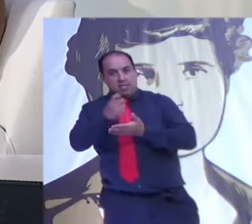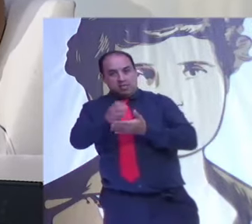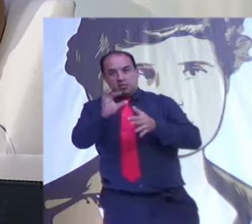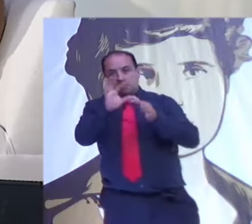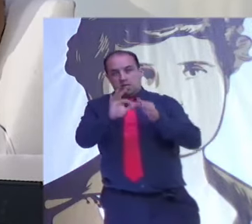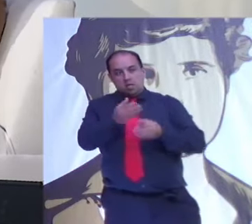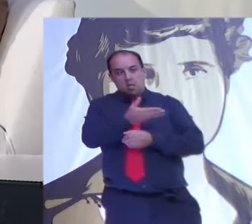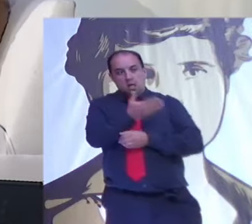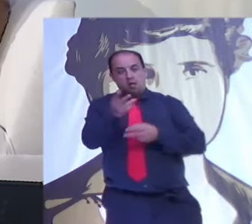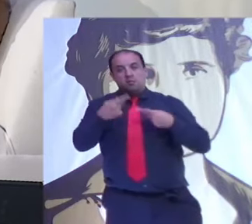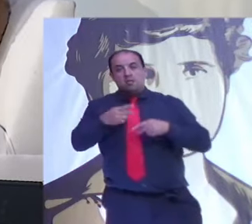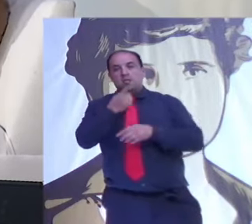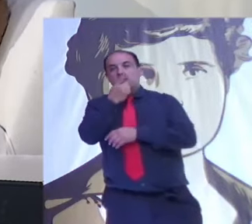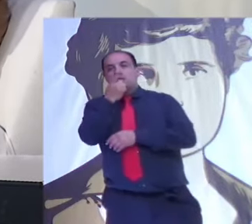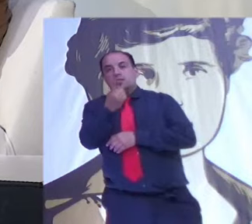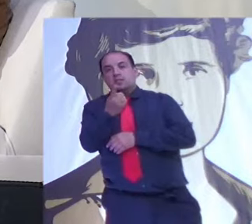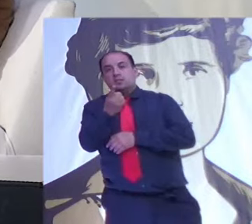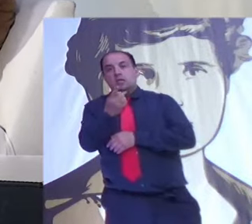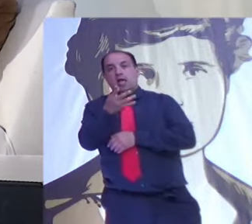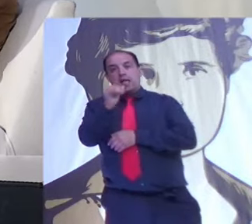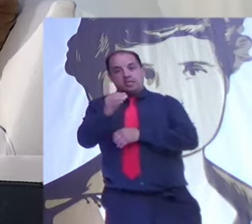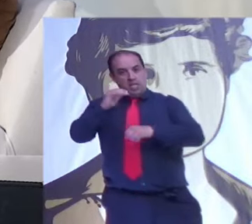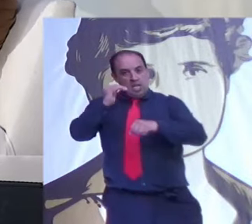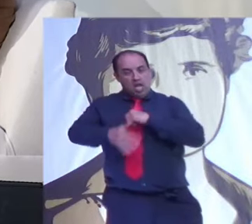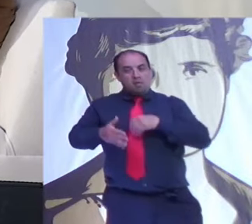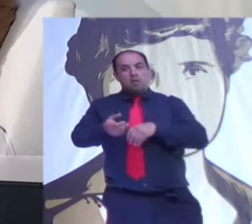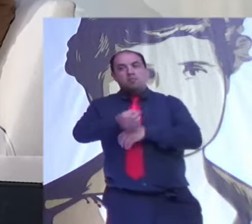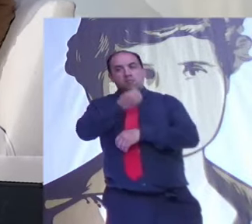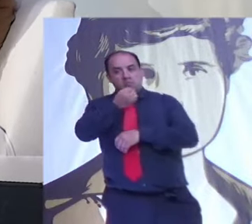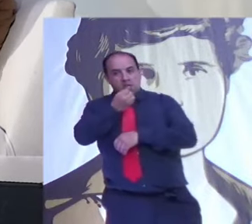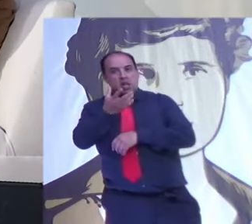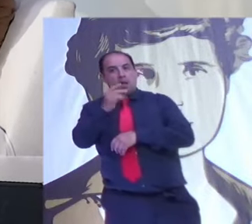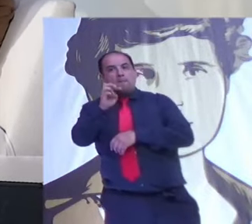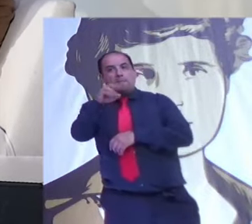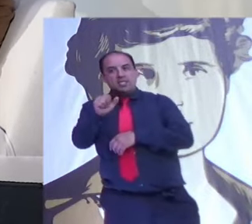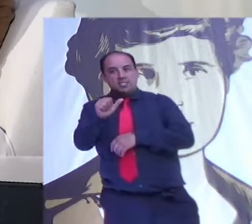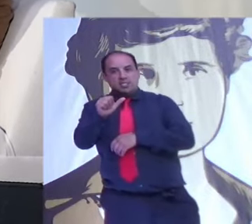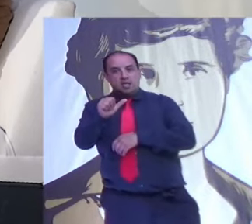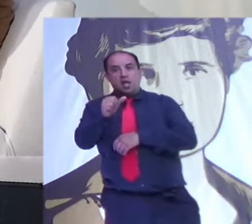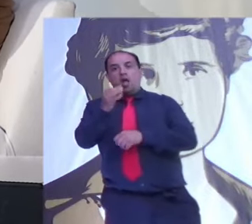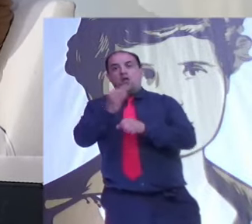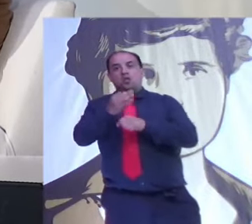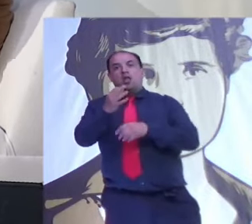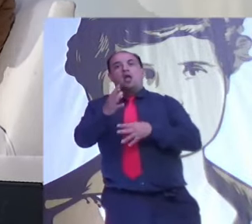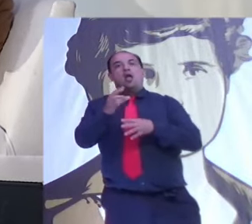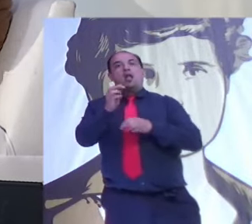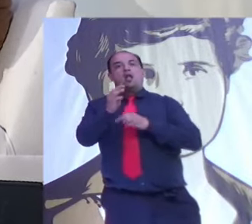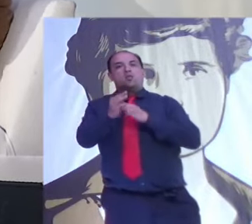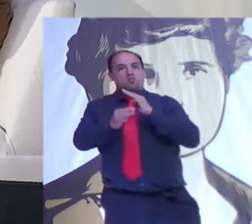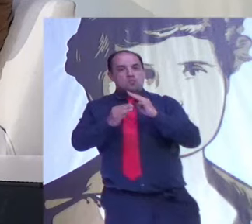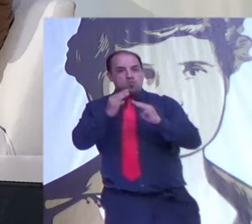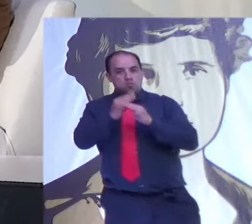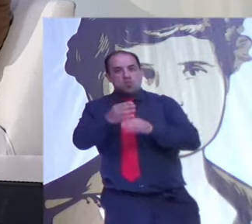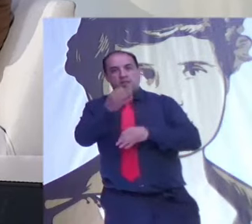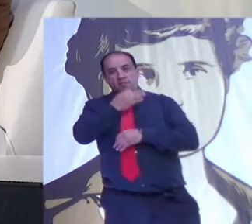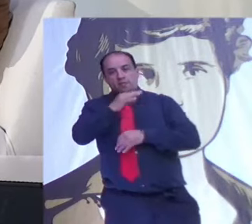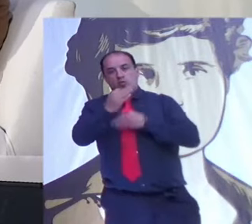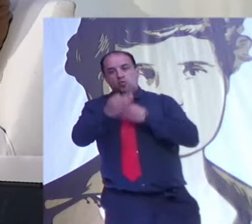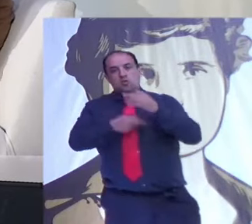a la gente el mundo, así terminas la misa, ¿no? El mundo es una fiesta, todos estamos invitados y esos límites, esas